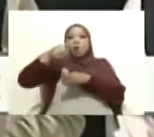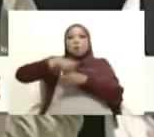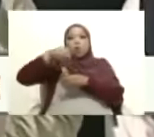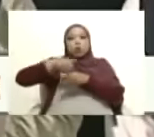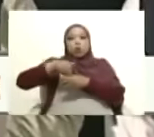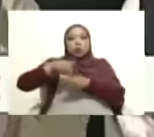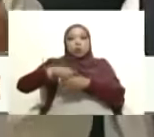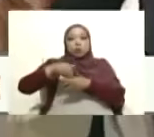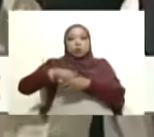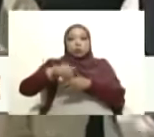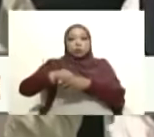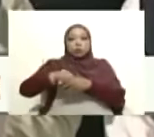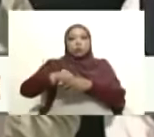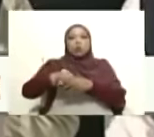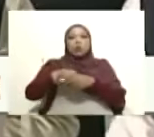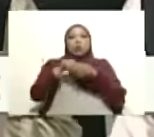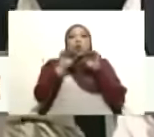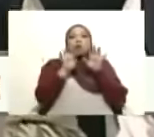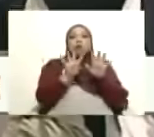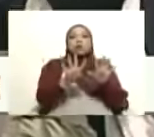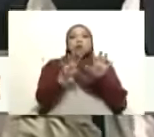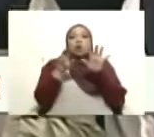más del